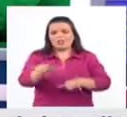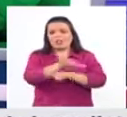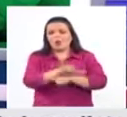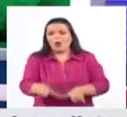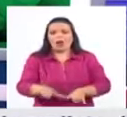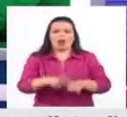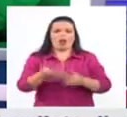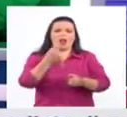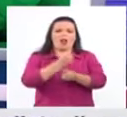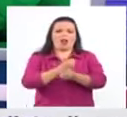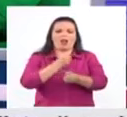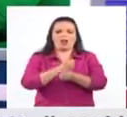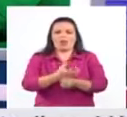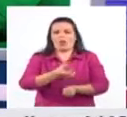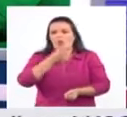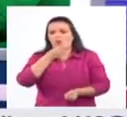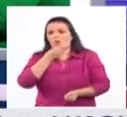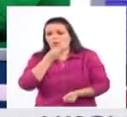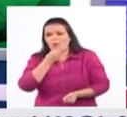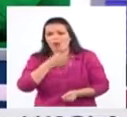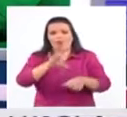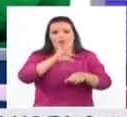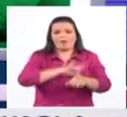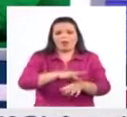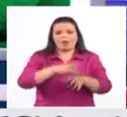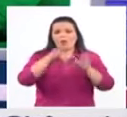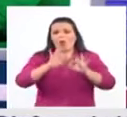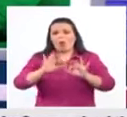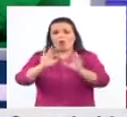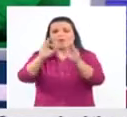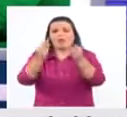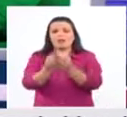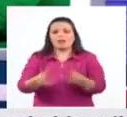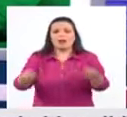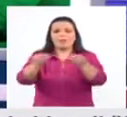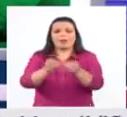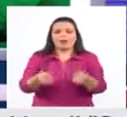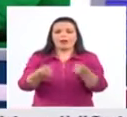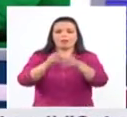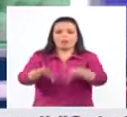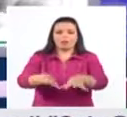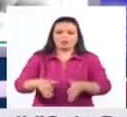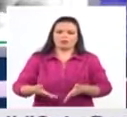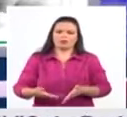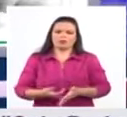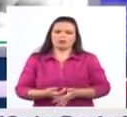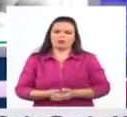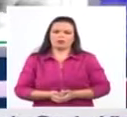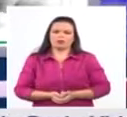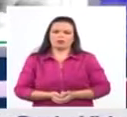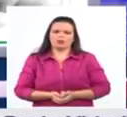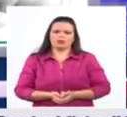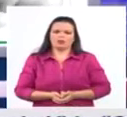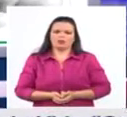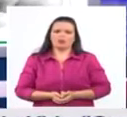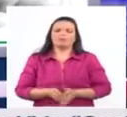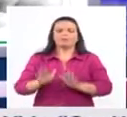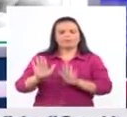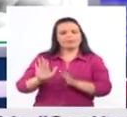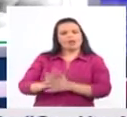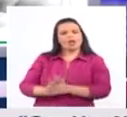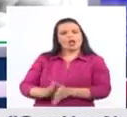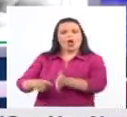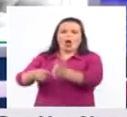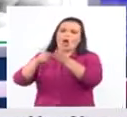hogar, pero fundamentalmente lo que está marcado es la ansiedad y la depresión en los adultos. Consejos, nos quedan solo unos minutos para despedir esta